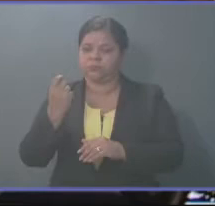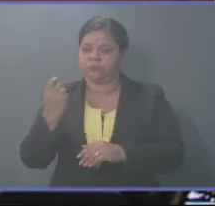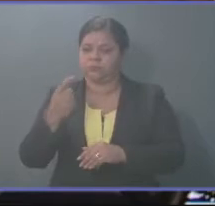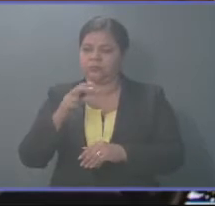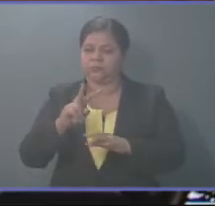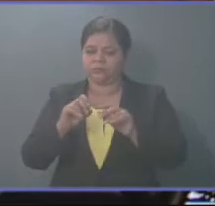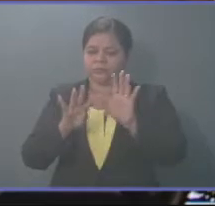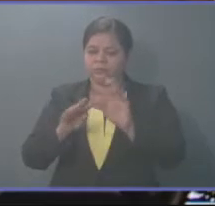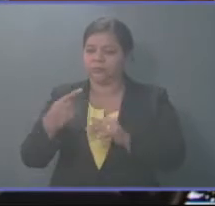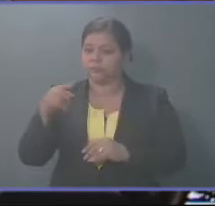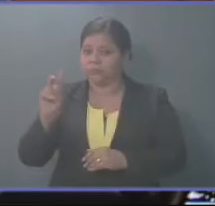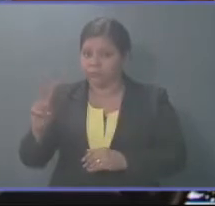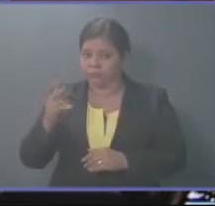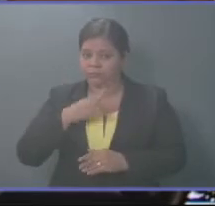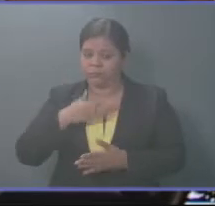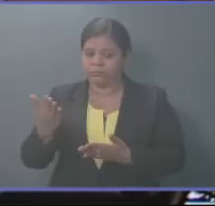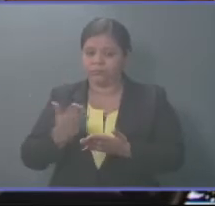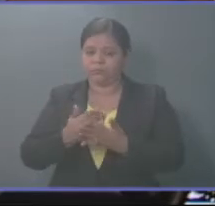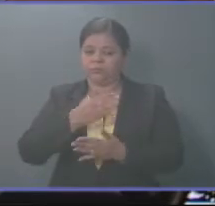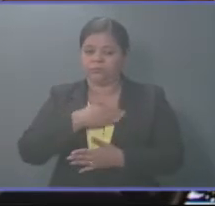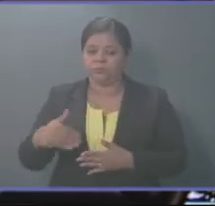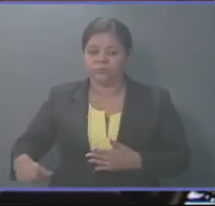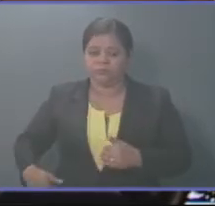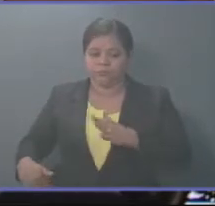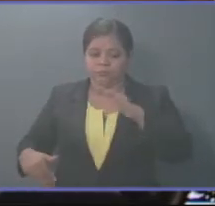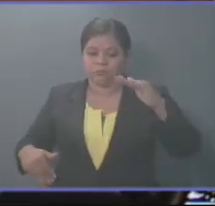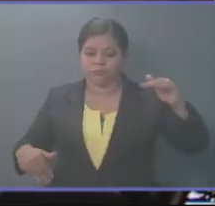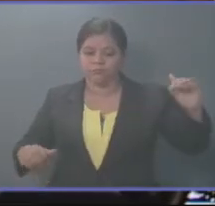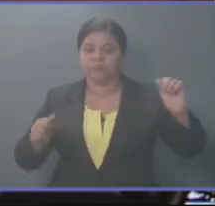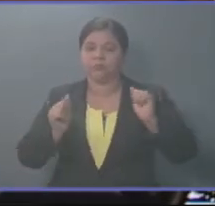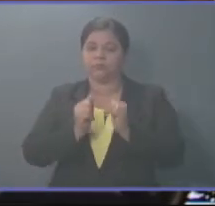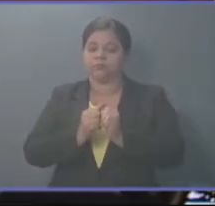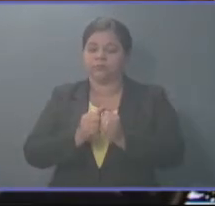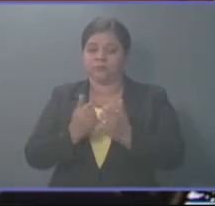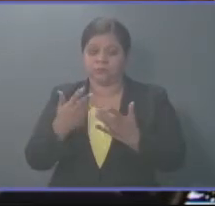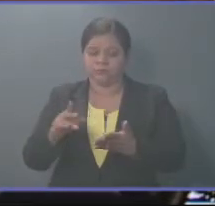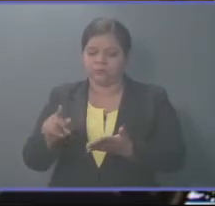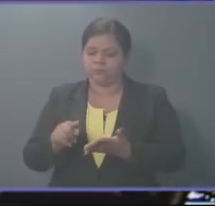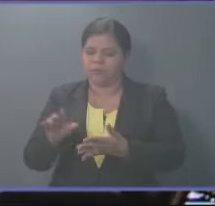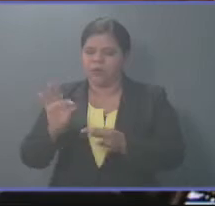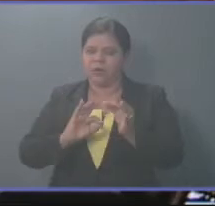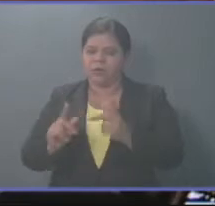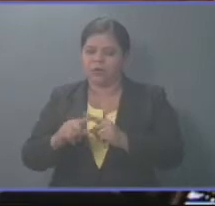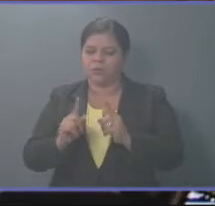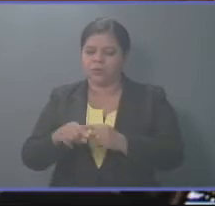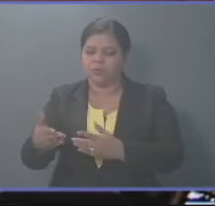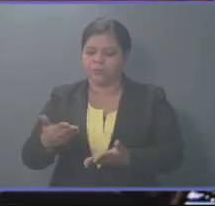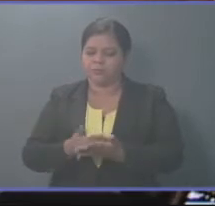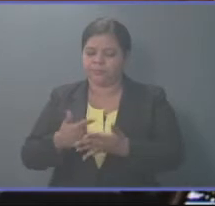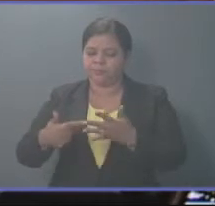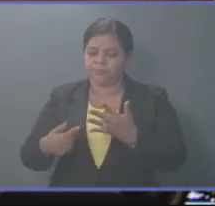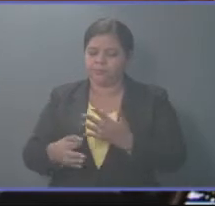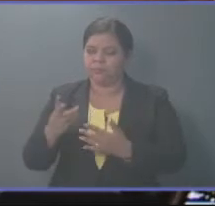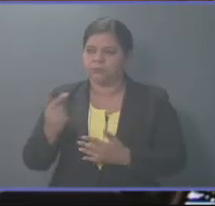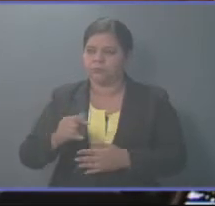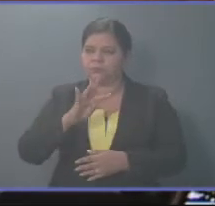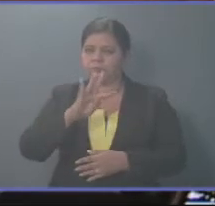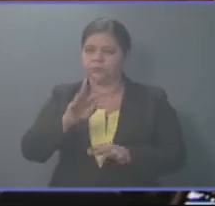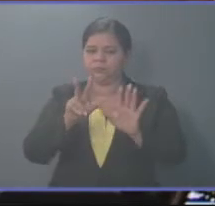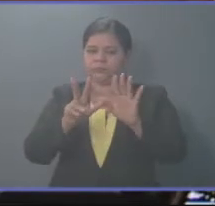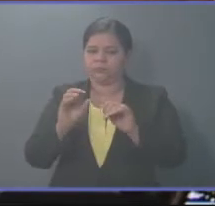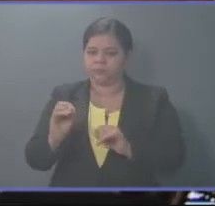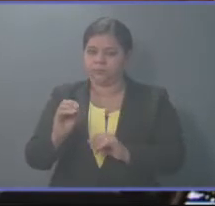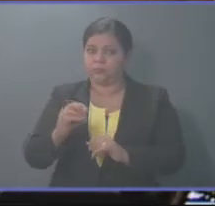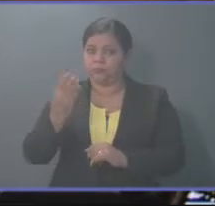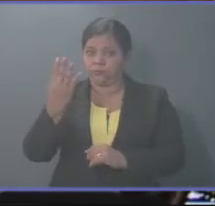1448-11-2019-2, que contiene nota del Presidente de la República devolviendo observado el decreto legislativo número 480